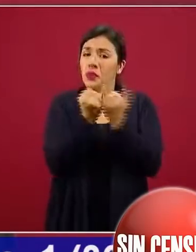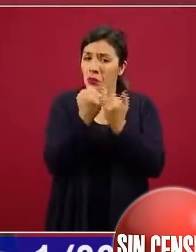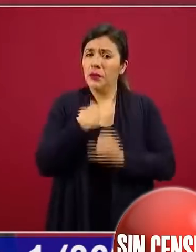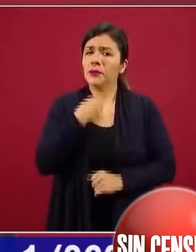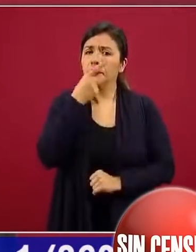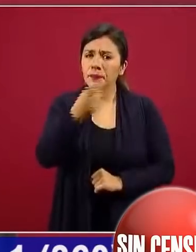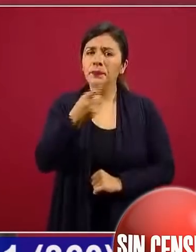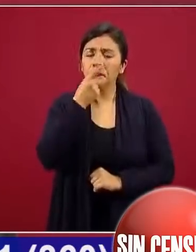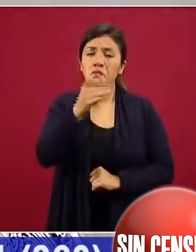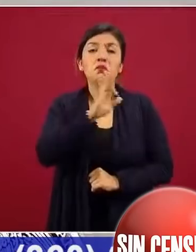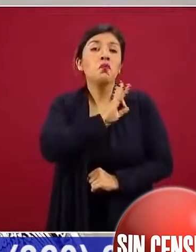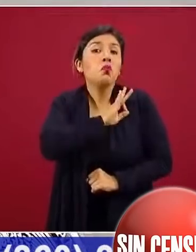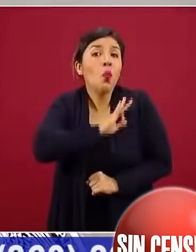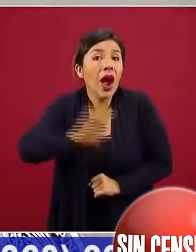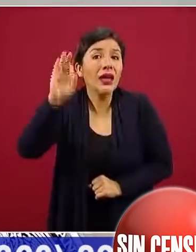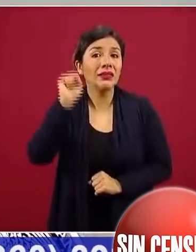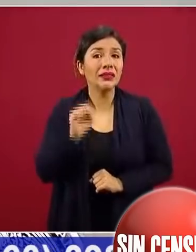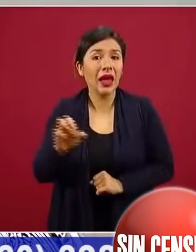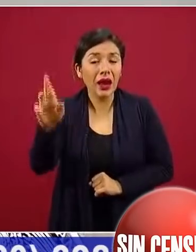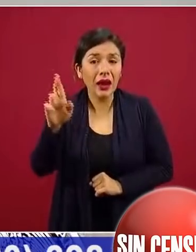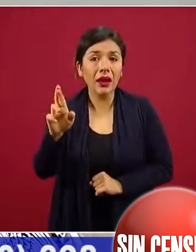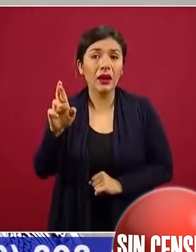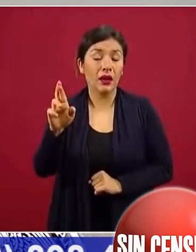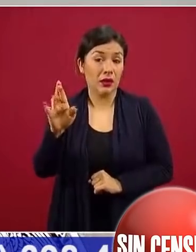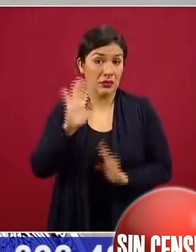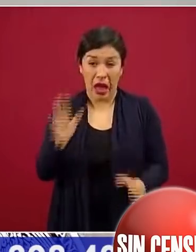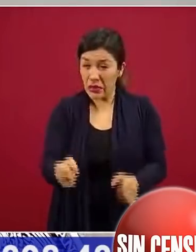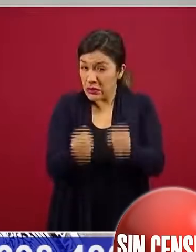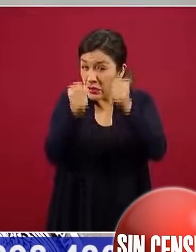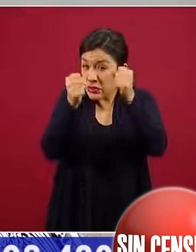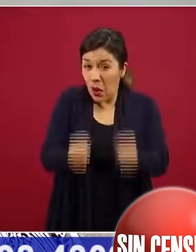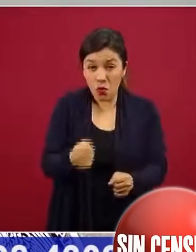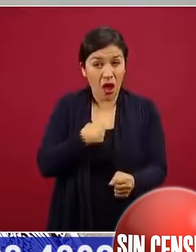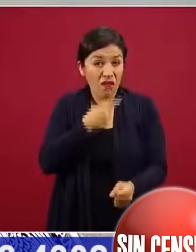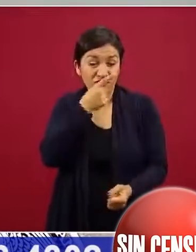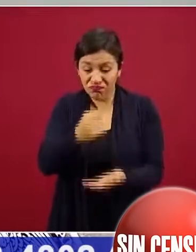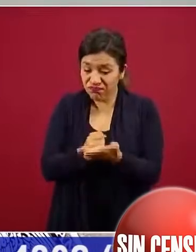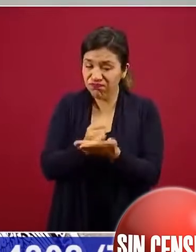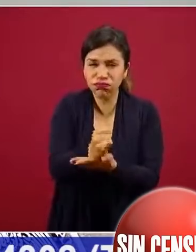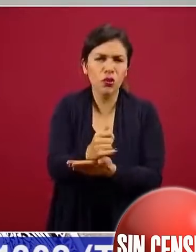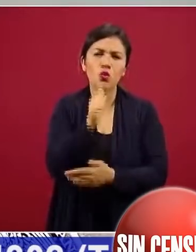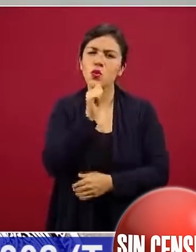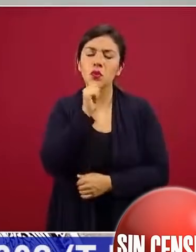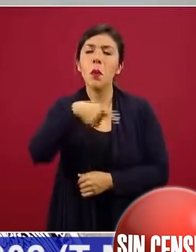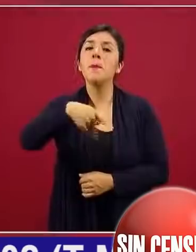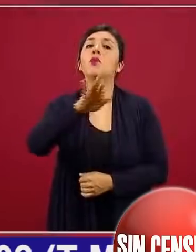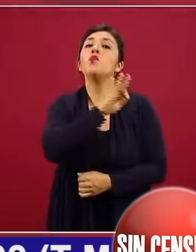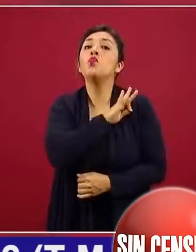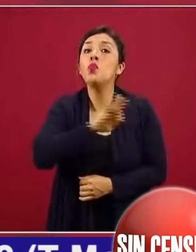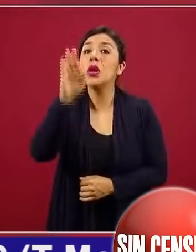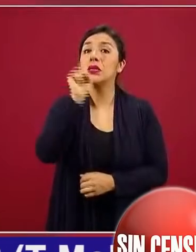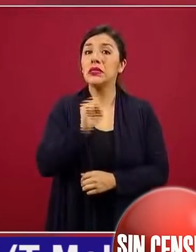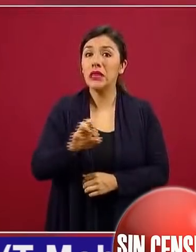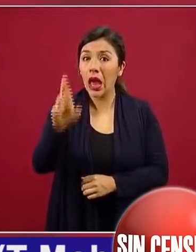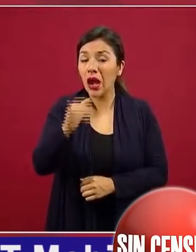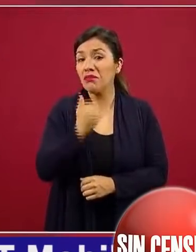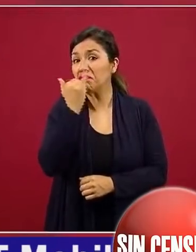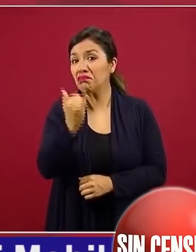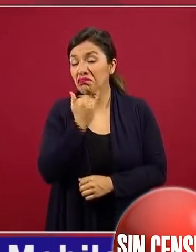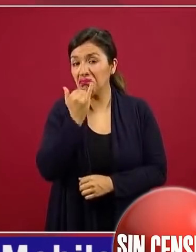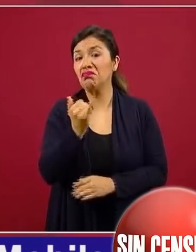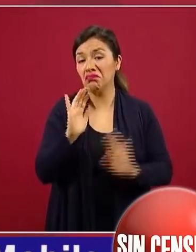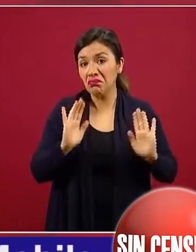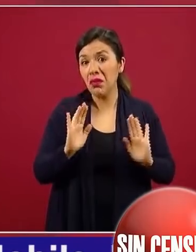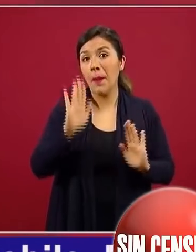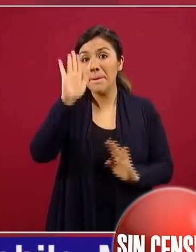comentado, existe la posibilidad, no es algo que esté completamente cierto, pero existe una importante sospecha de que así